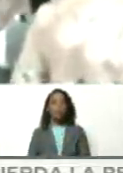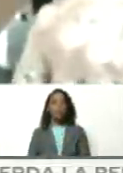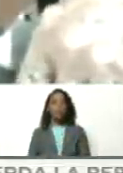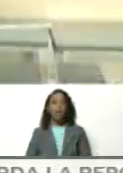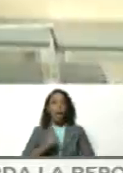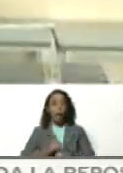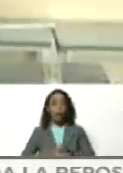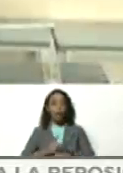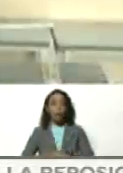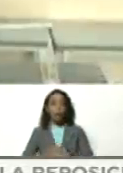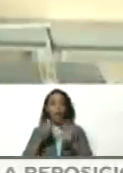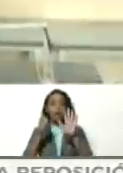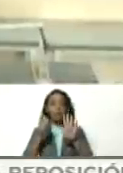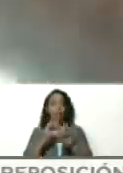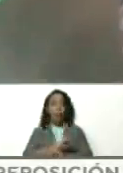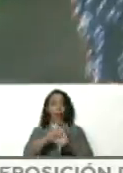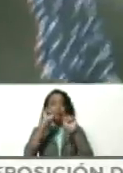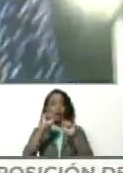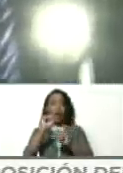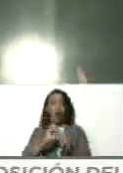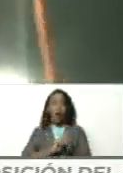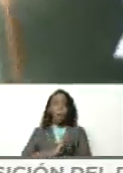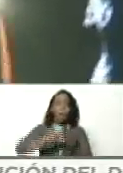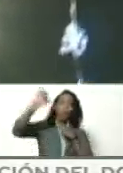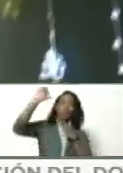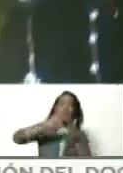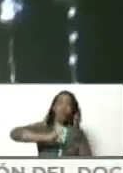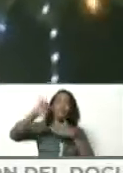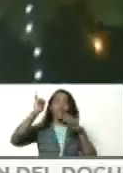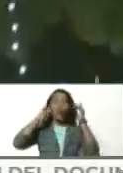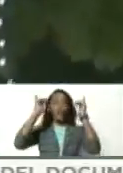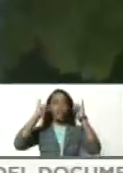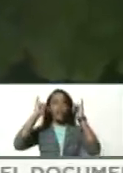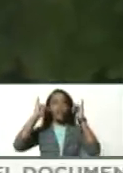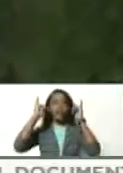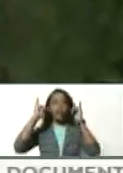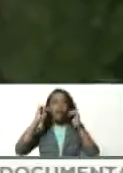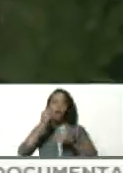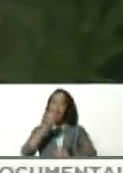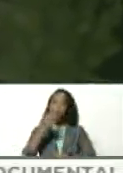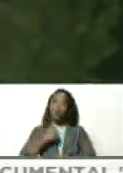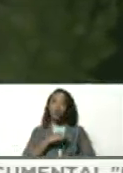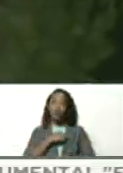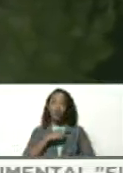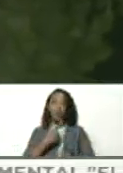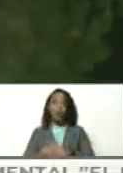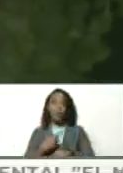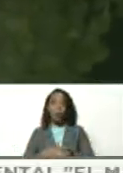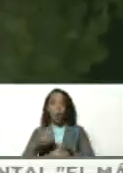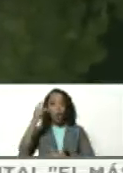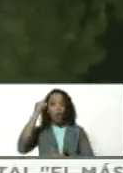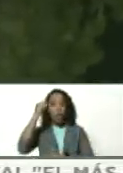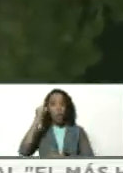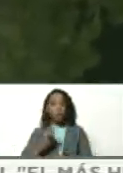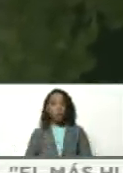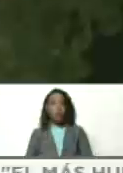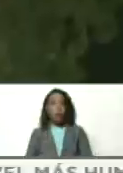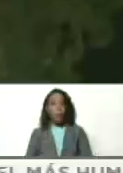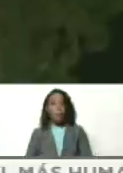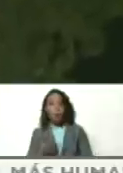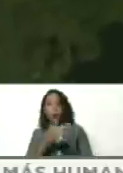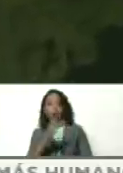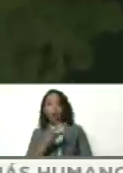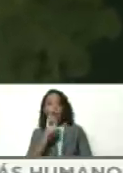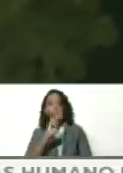durante, desde las 6 de la mañana, el cohetazo, la fiesta. Y bueno, nosotros duramos en los días electorales prácticamente